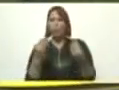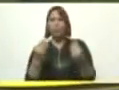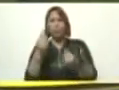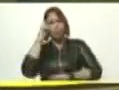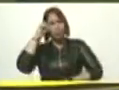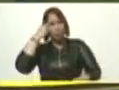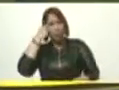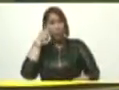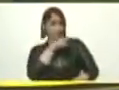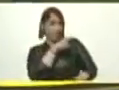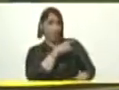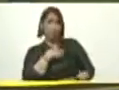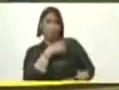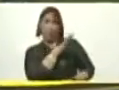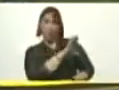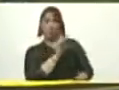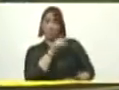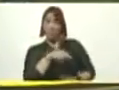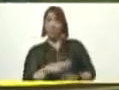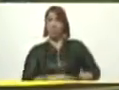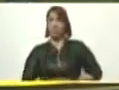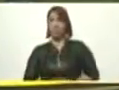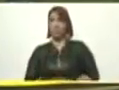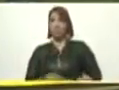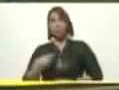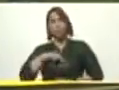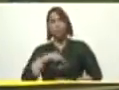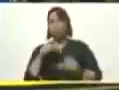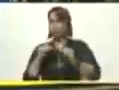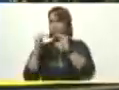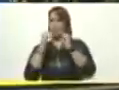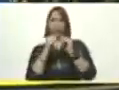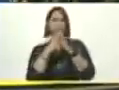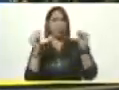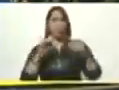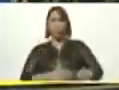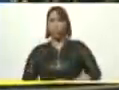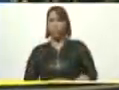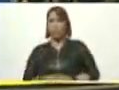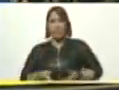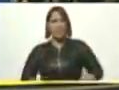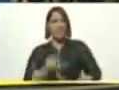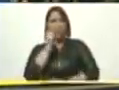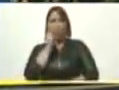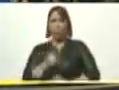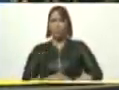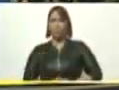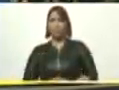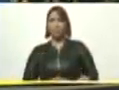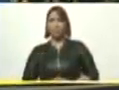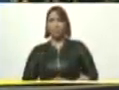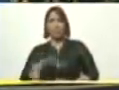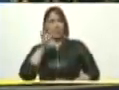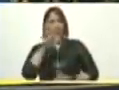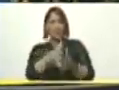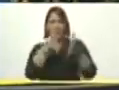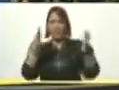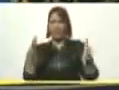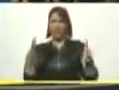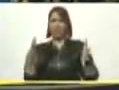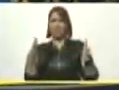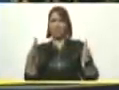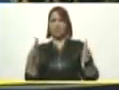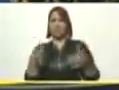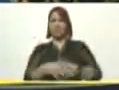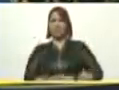patria también gracias gracias gracias nosotros todos todos todos todos todos somos hijos de la patria grande